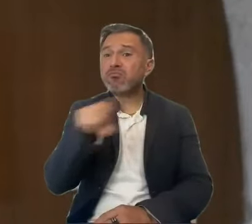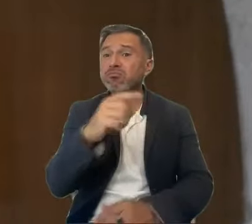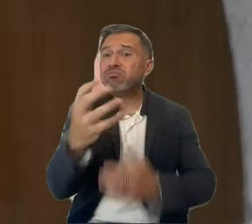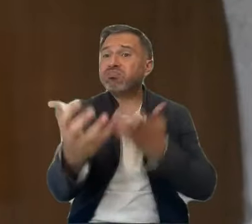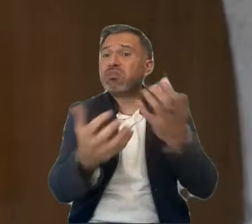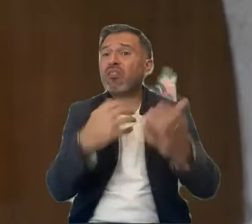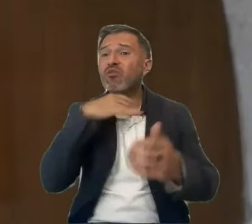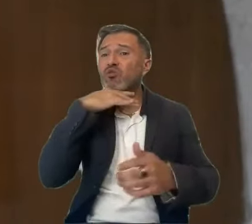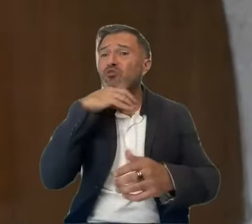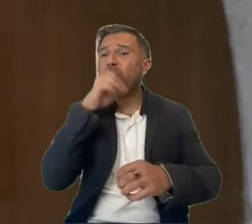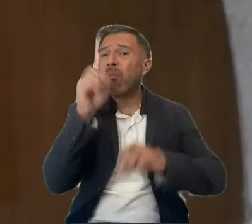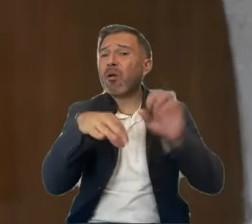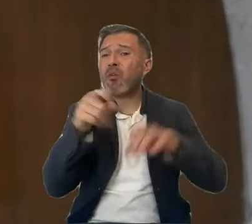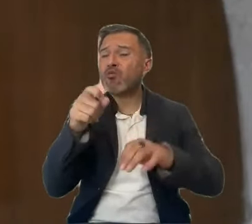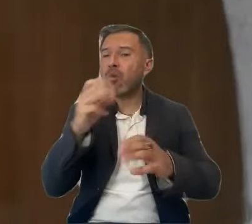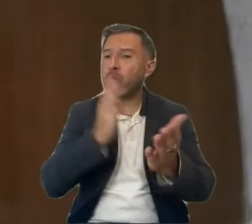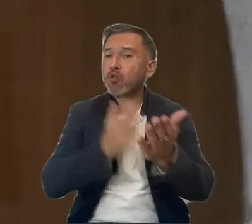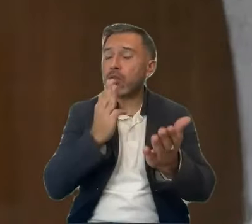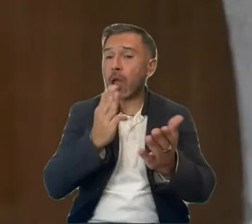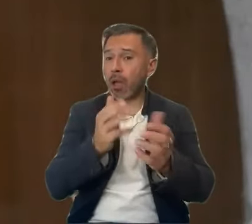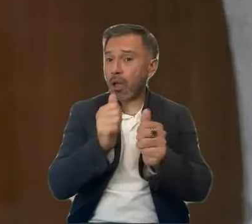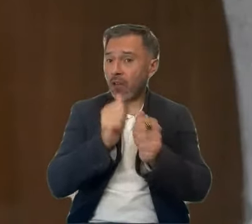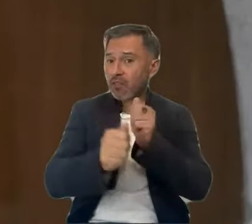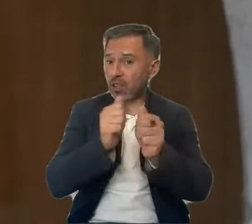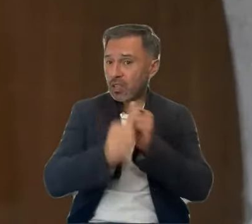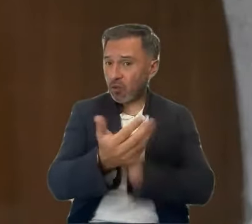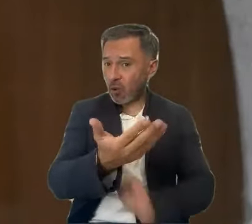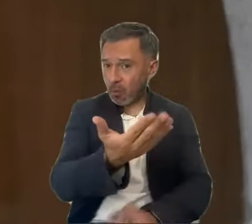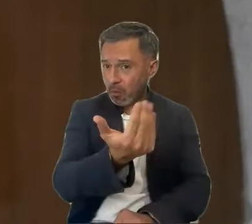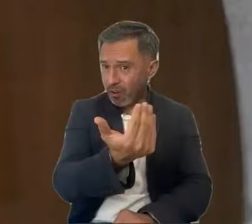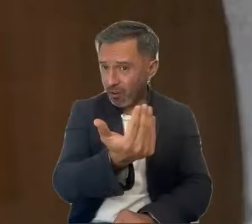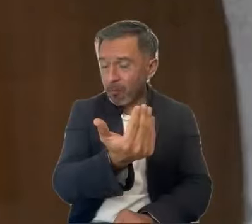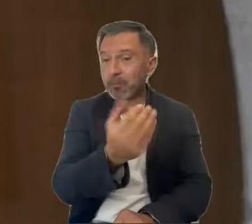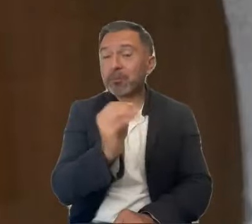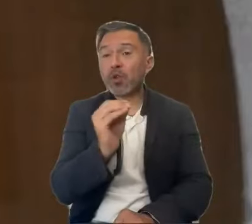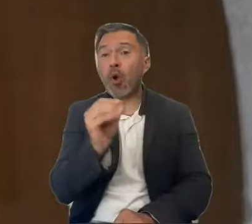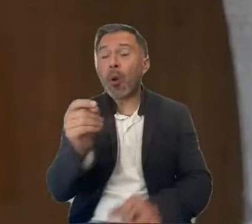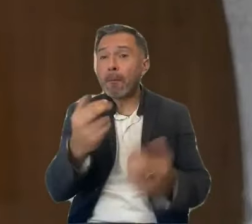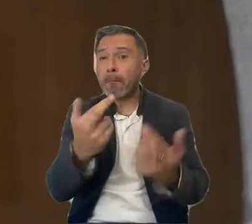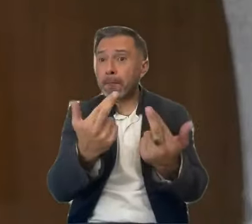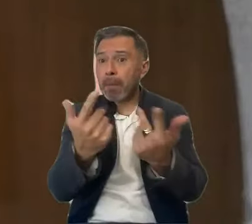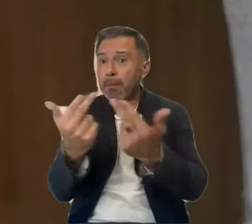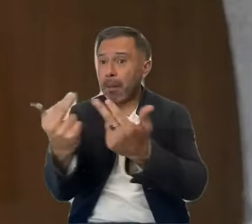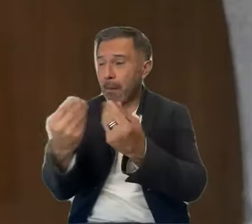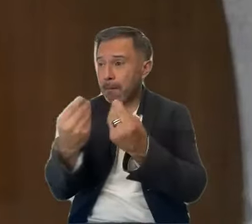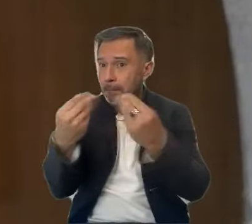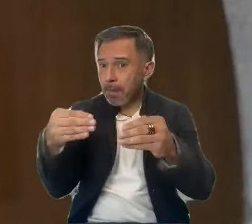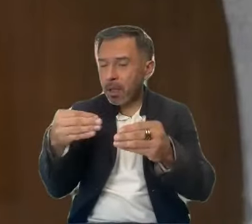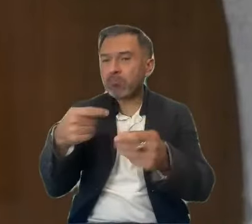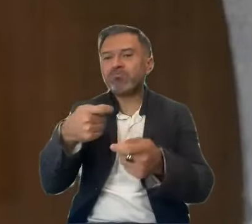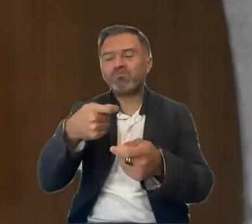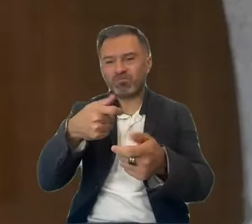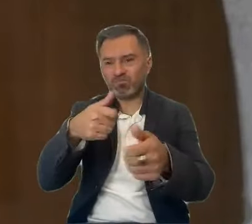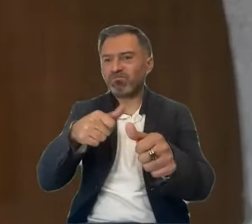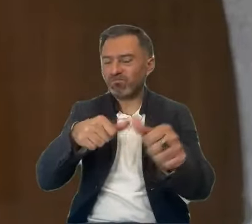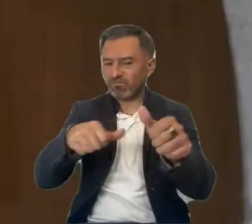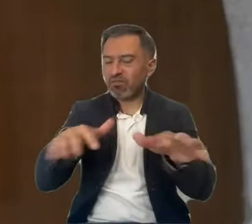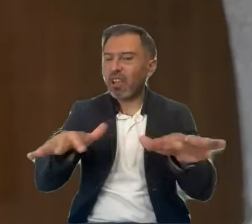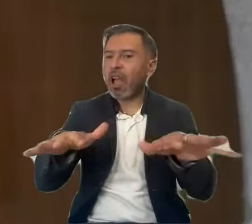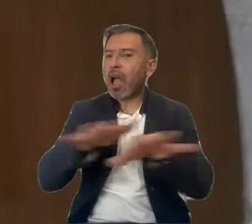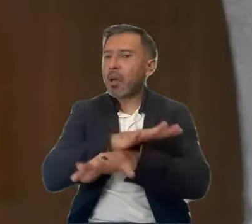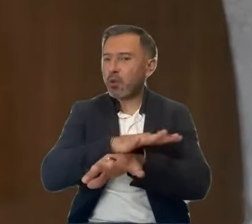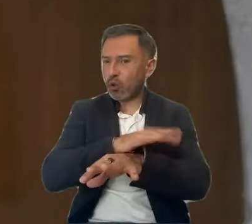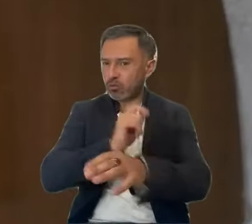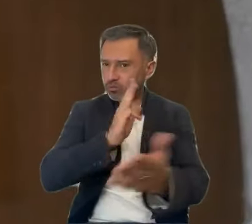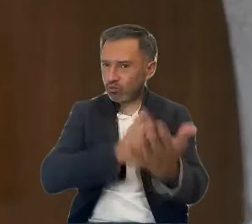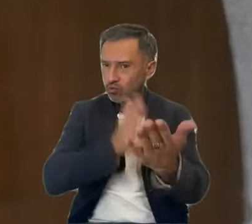en efectivo o le va a cobrar ya sea con una reparación del daño, pero de una manera muy seria. Si una empresa